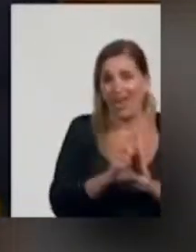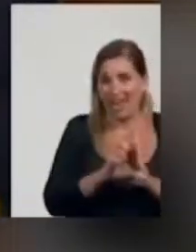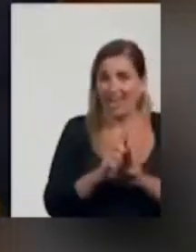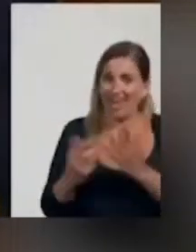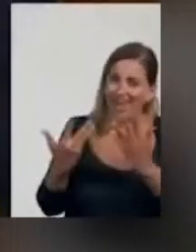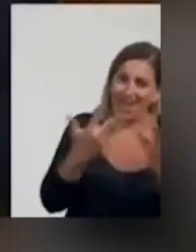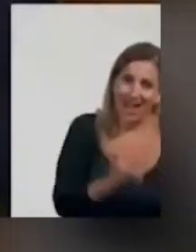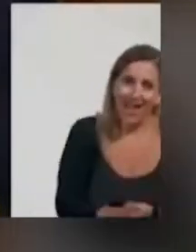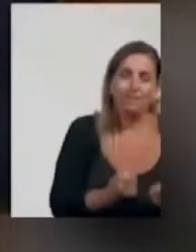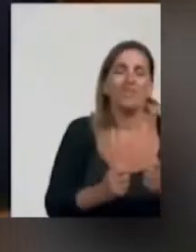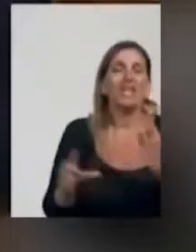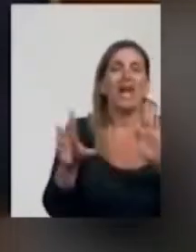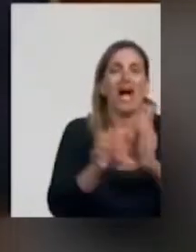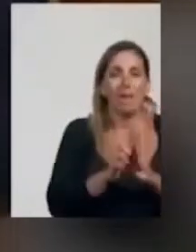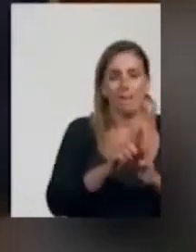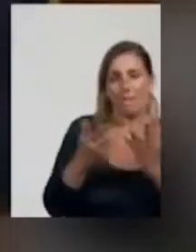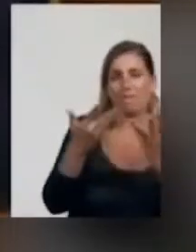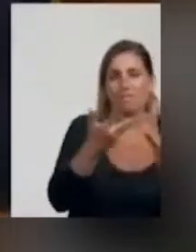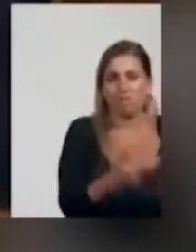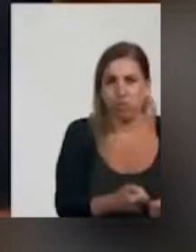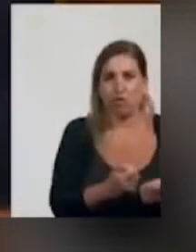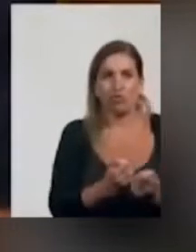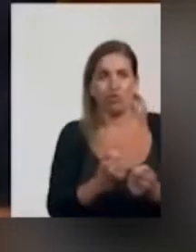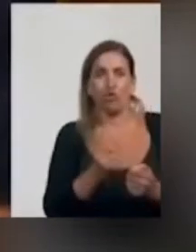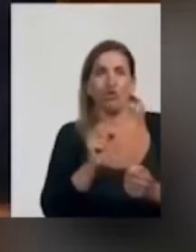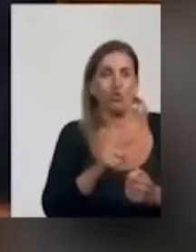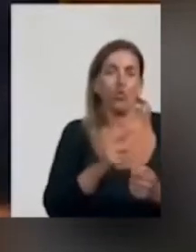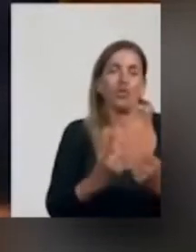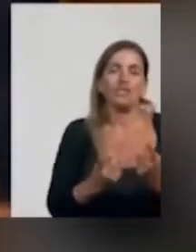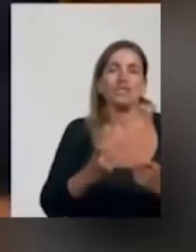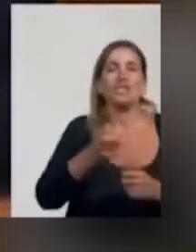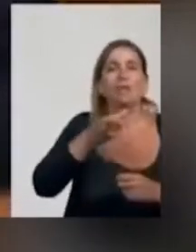El escudo legal que necesita la policía.